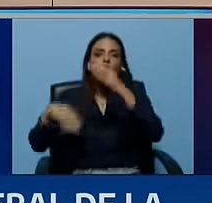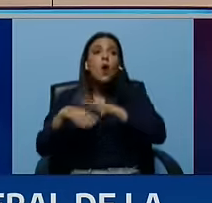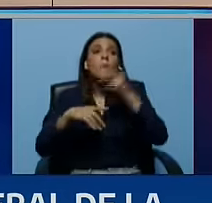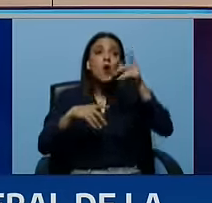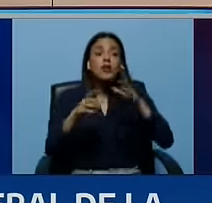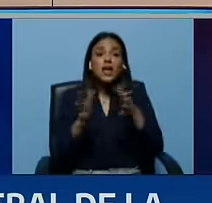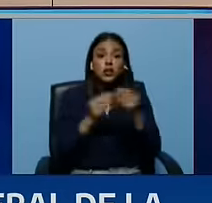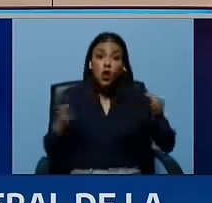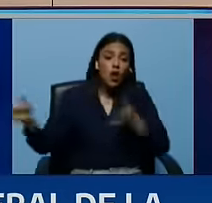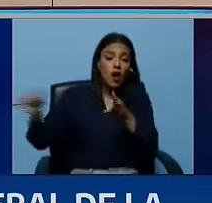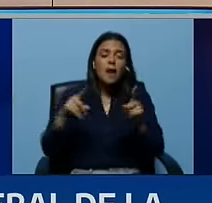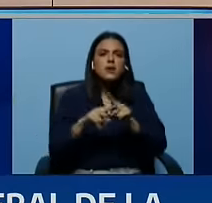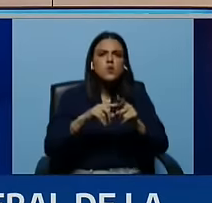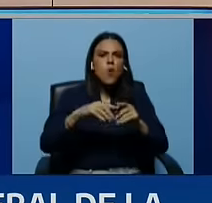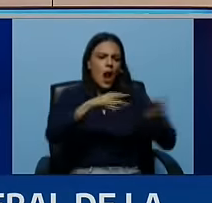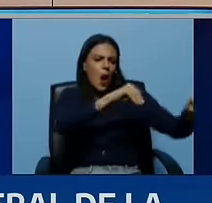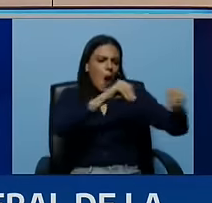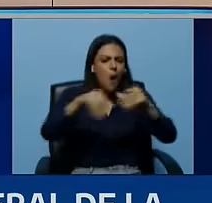cayendo.